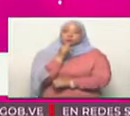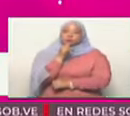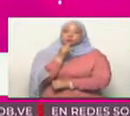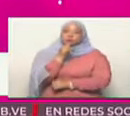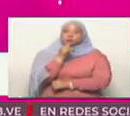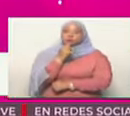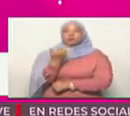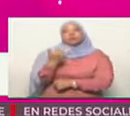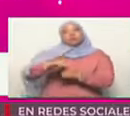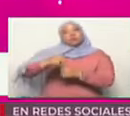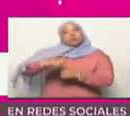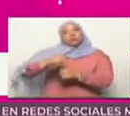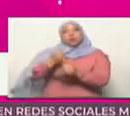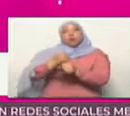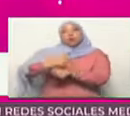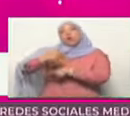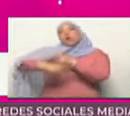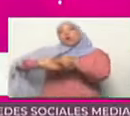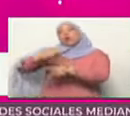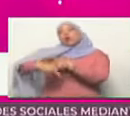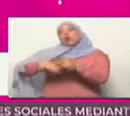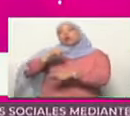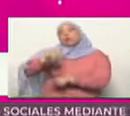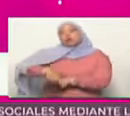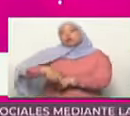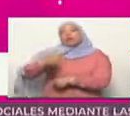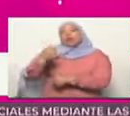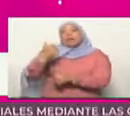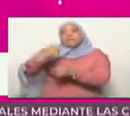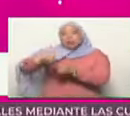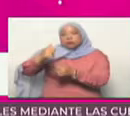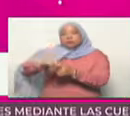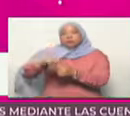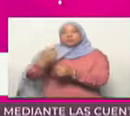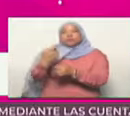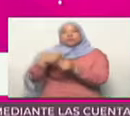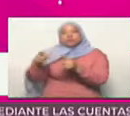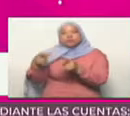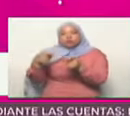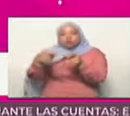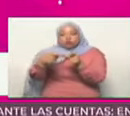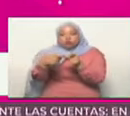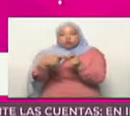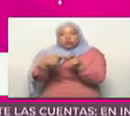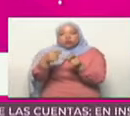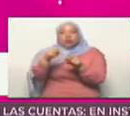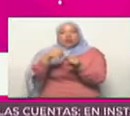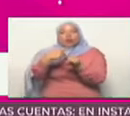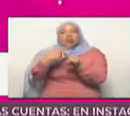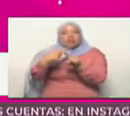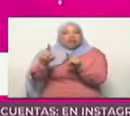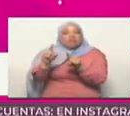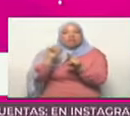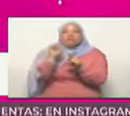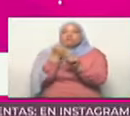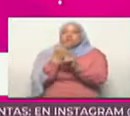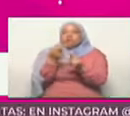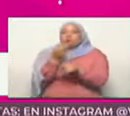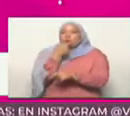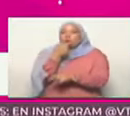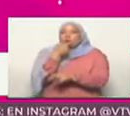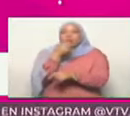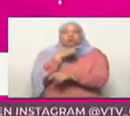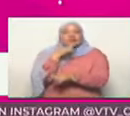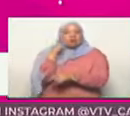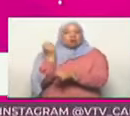lago de Maracaibo, pudiéramos producir también Crassostrea virginica, que es una ostra que tiene mucha potencialidad. Uh-huh. Y se pudiera hacer un cultivo